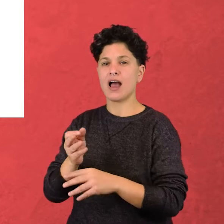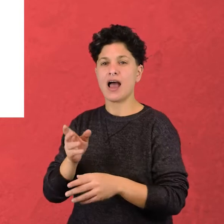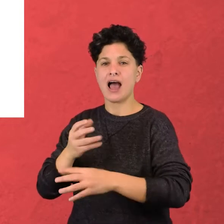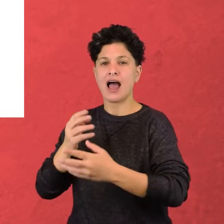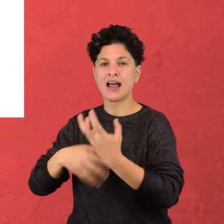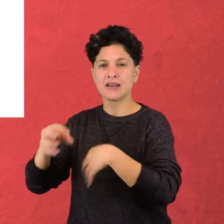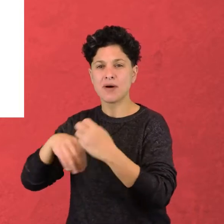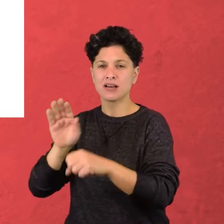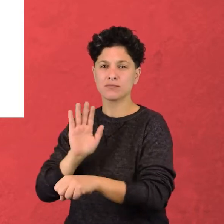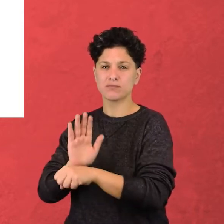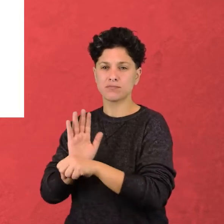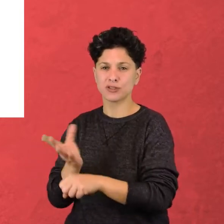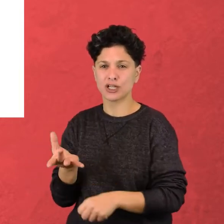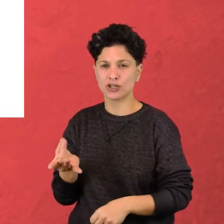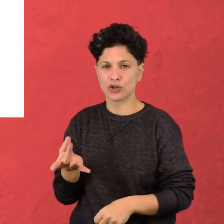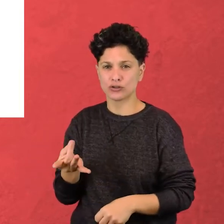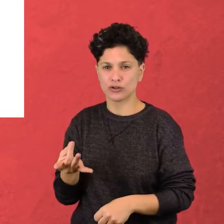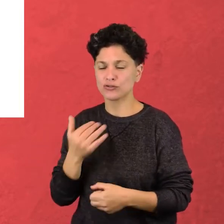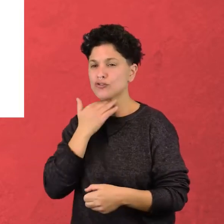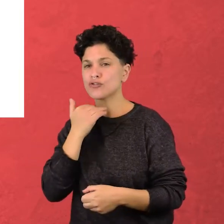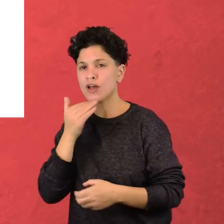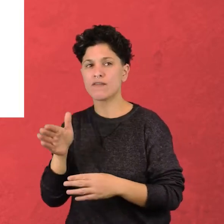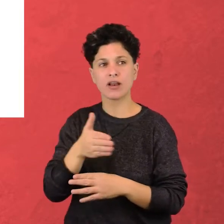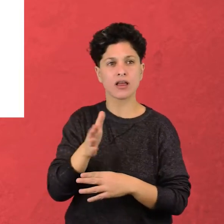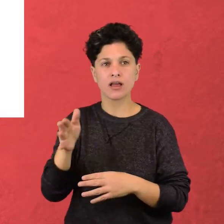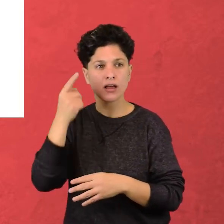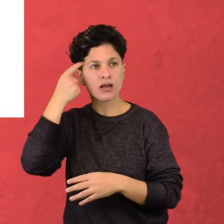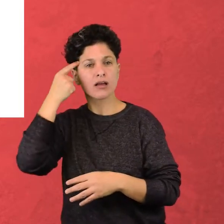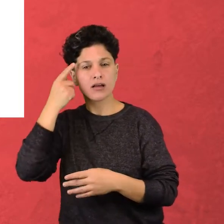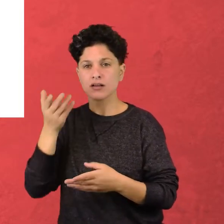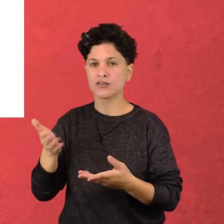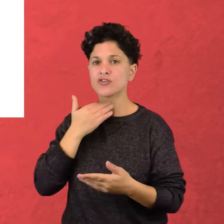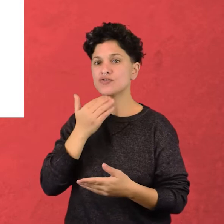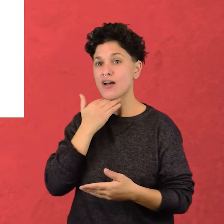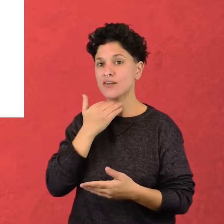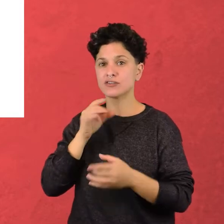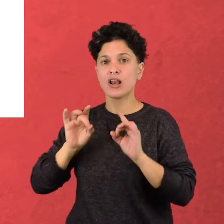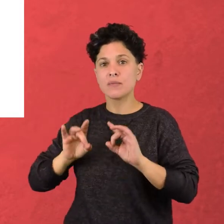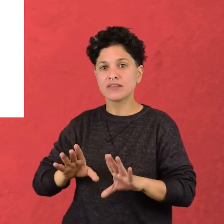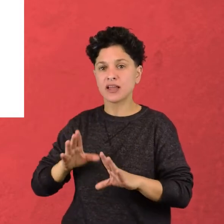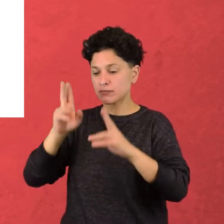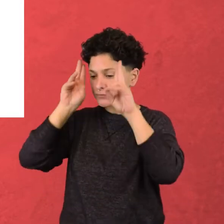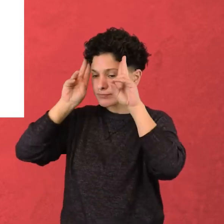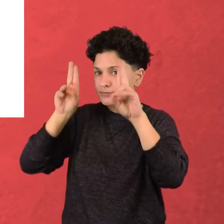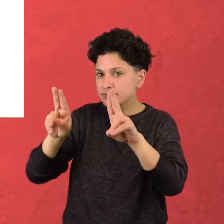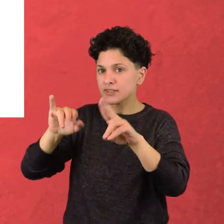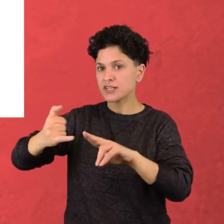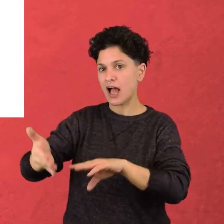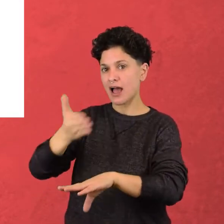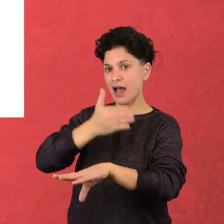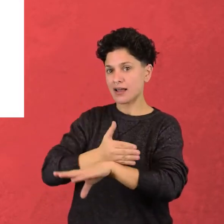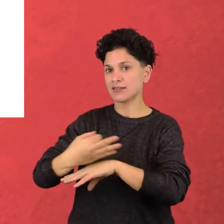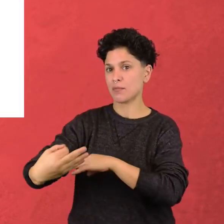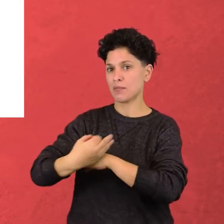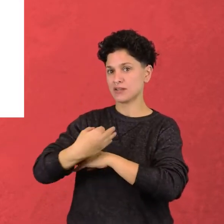camino trillado donde les metieron. Es una metáfora poderosa en el sentido de